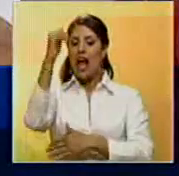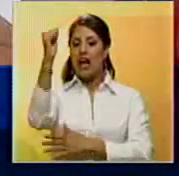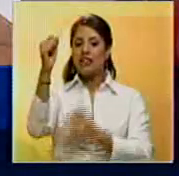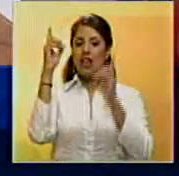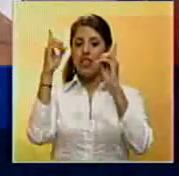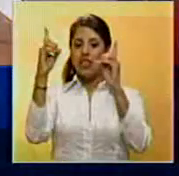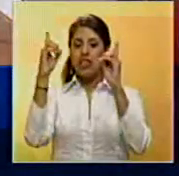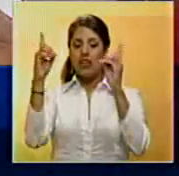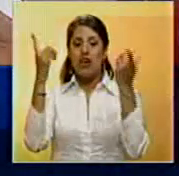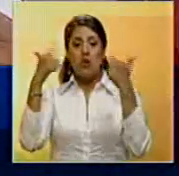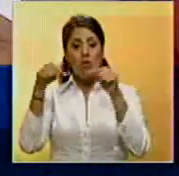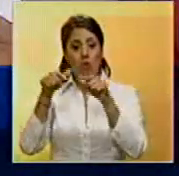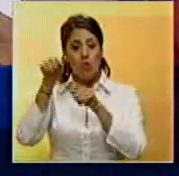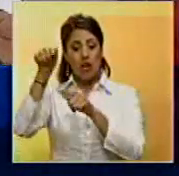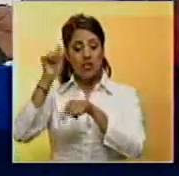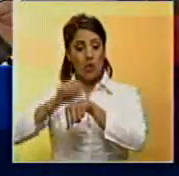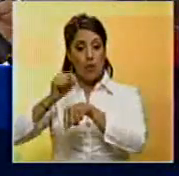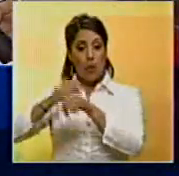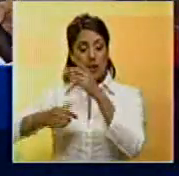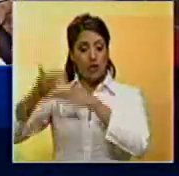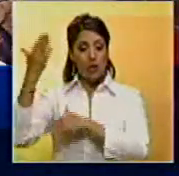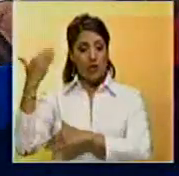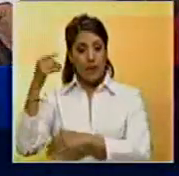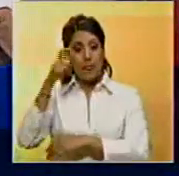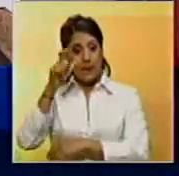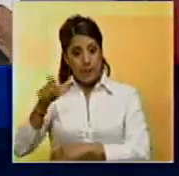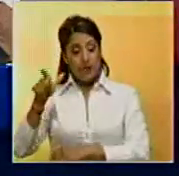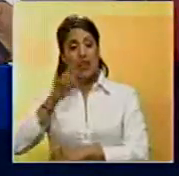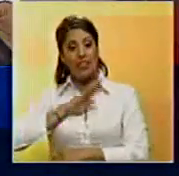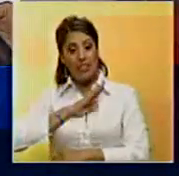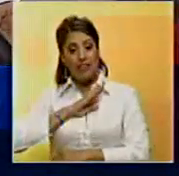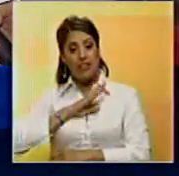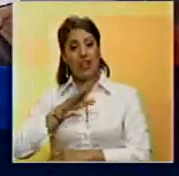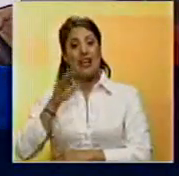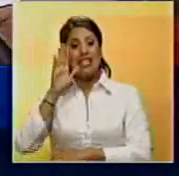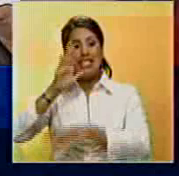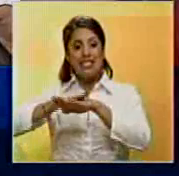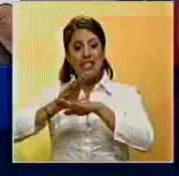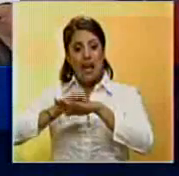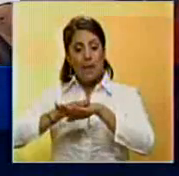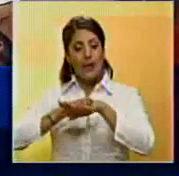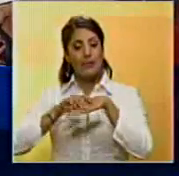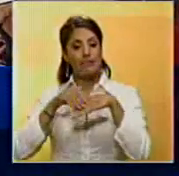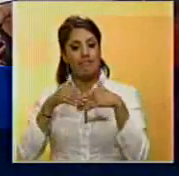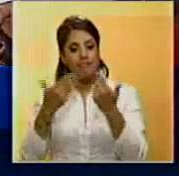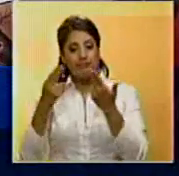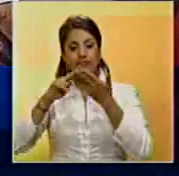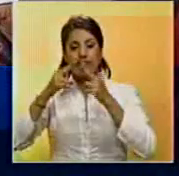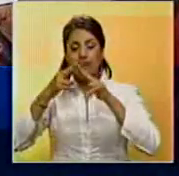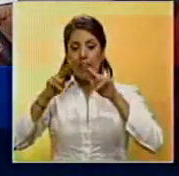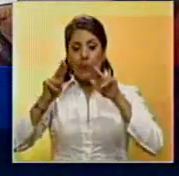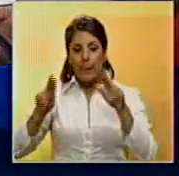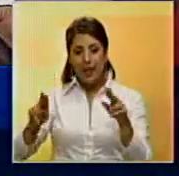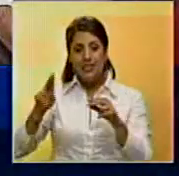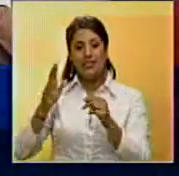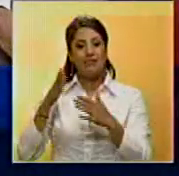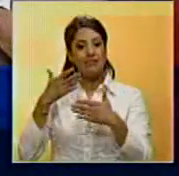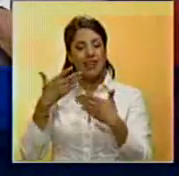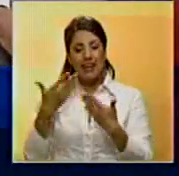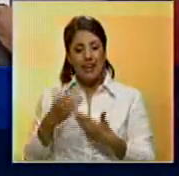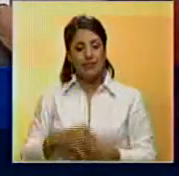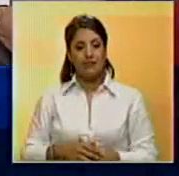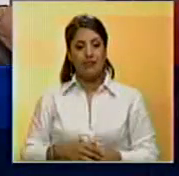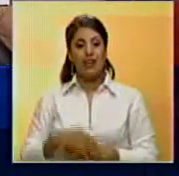que hizo en esos momentos en los que lo que se hizo fue un llamado a la paz a través de